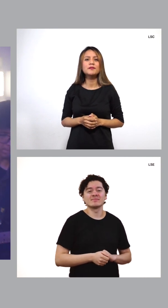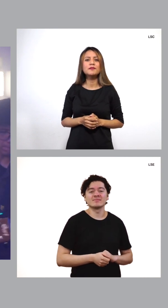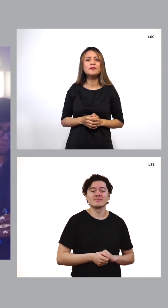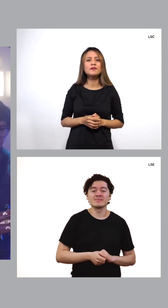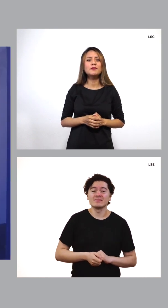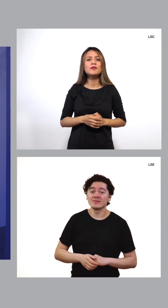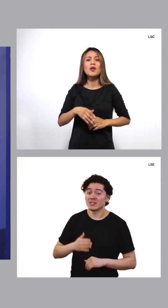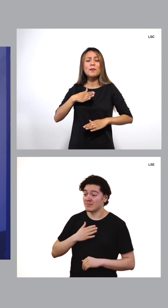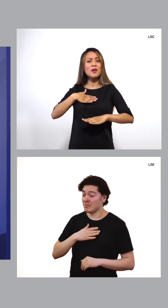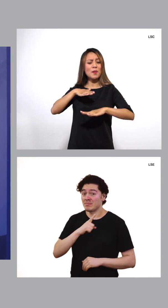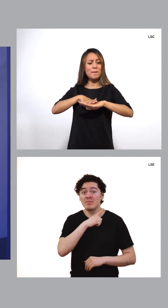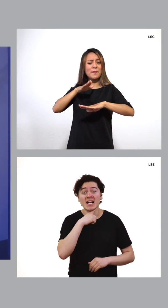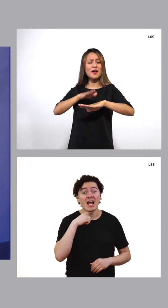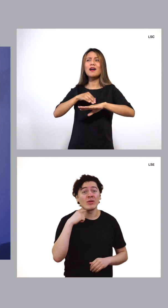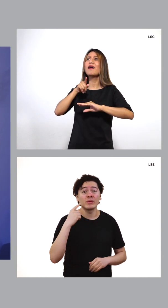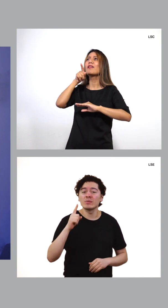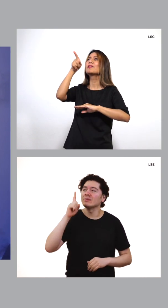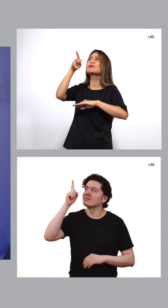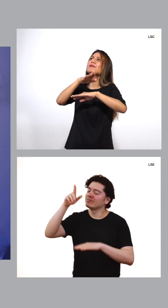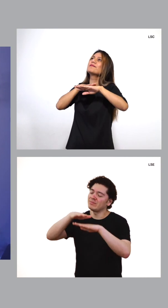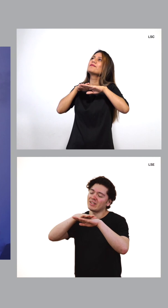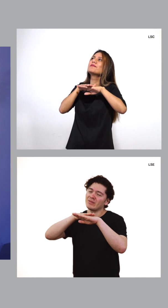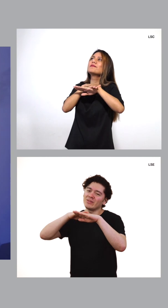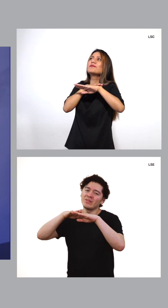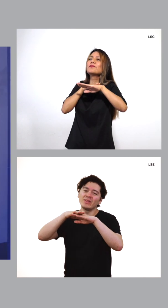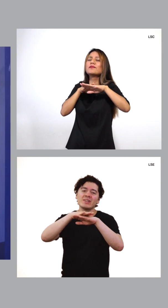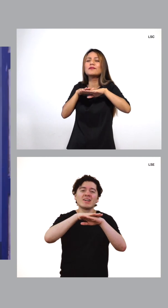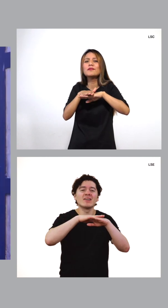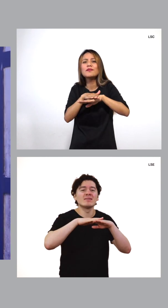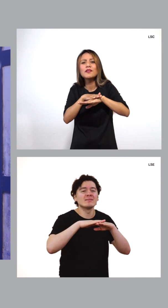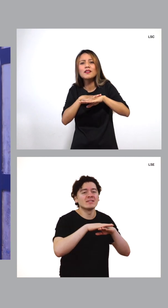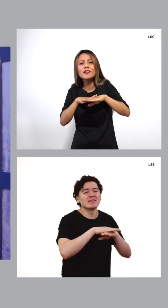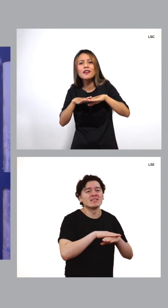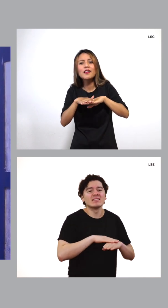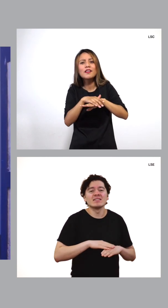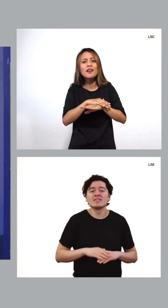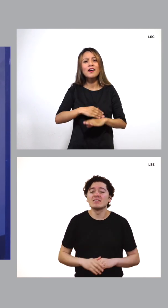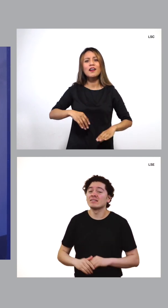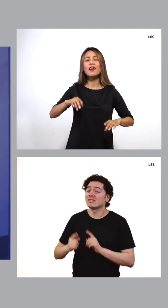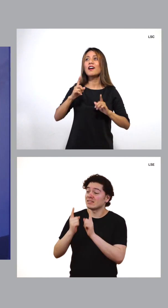Tu perdonaste.